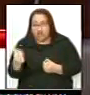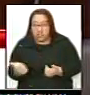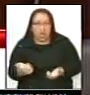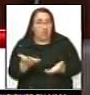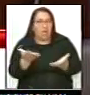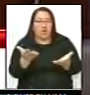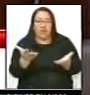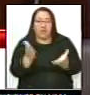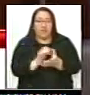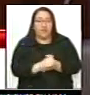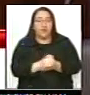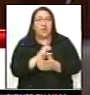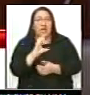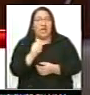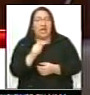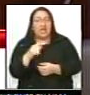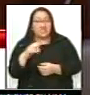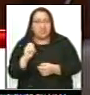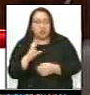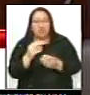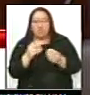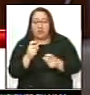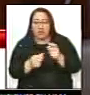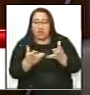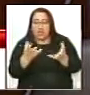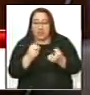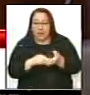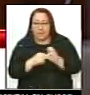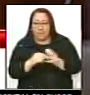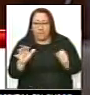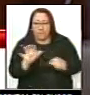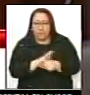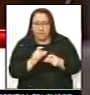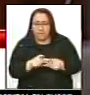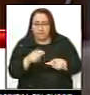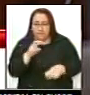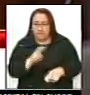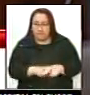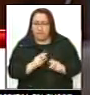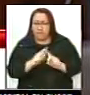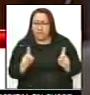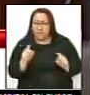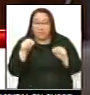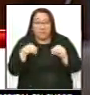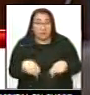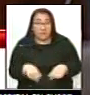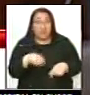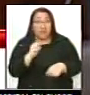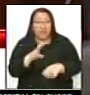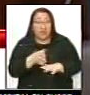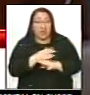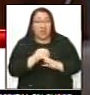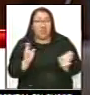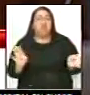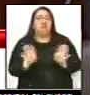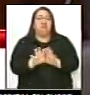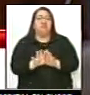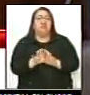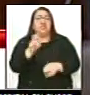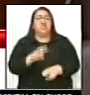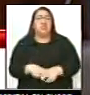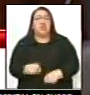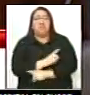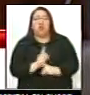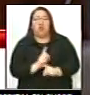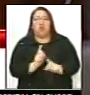señor Castro, en fin, muchas personas querían ocupar la silla. Pero claro, aquí lo que se hizo es bloquear la silla. Ni